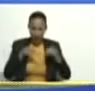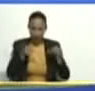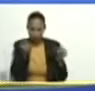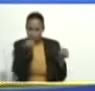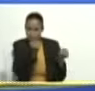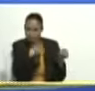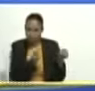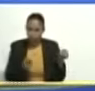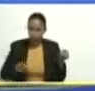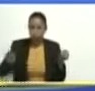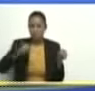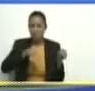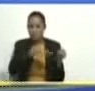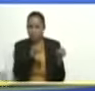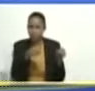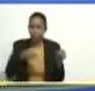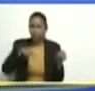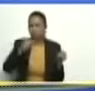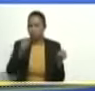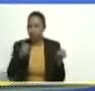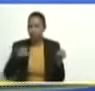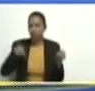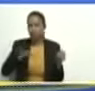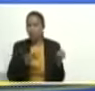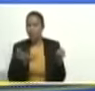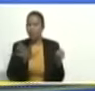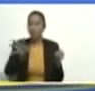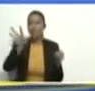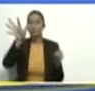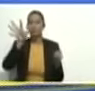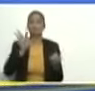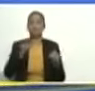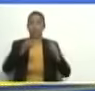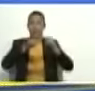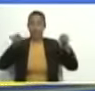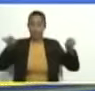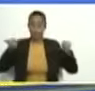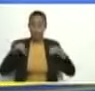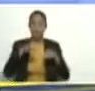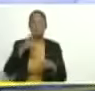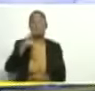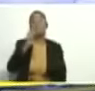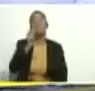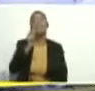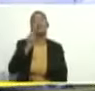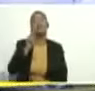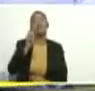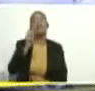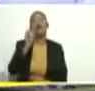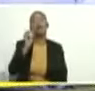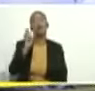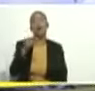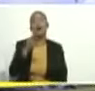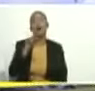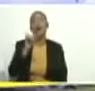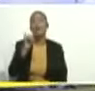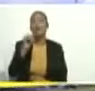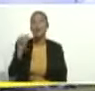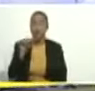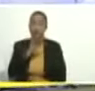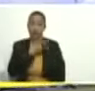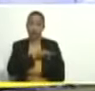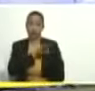completo. ¿Cómo es que lo llaman? La cartografía social, su mapa de